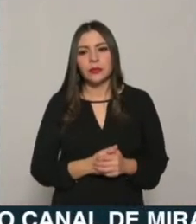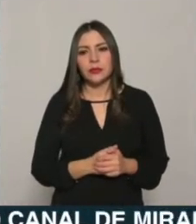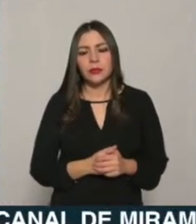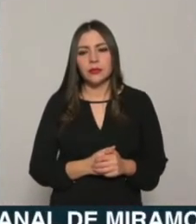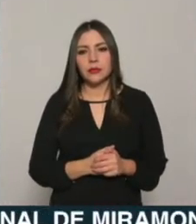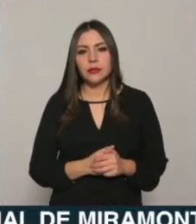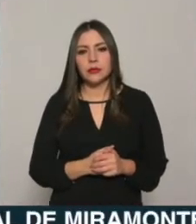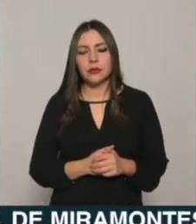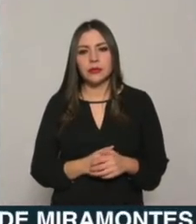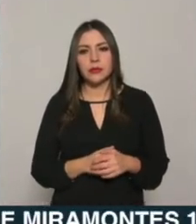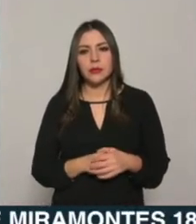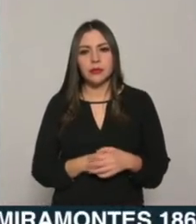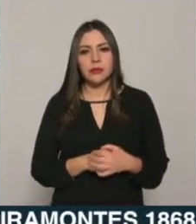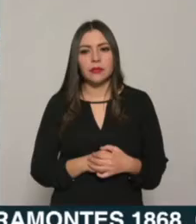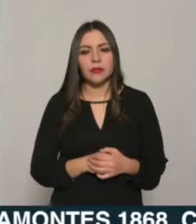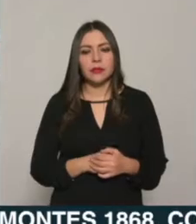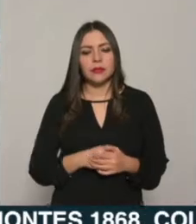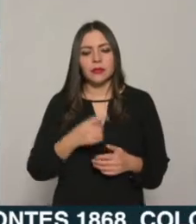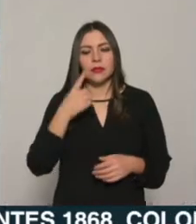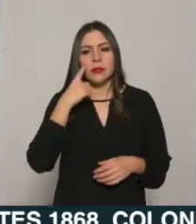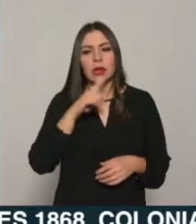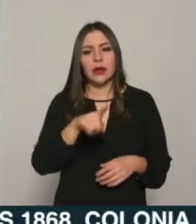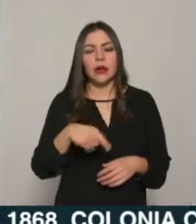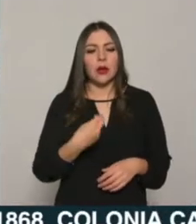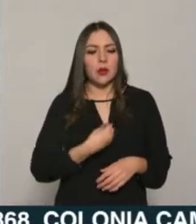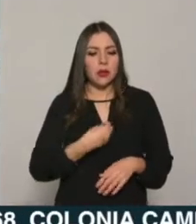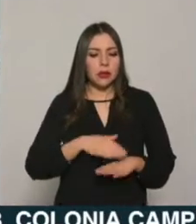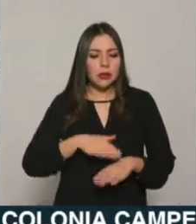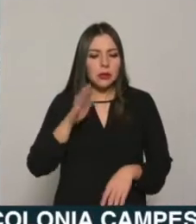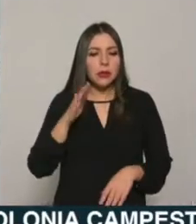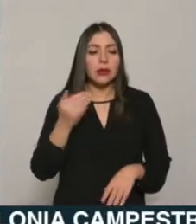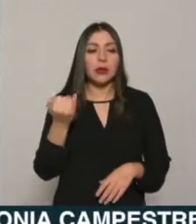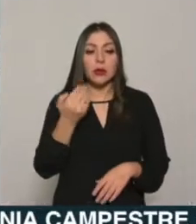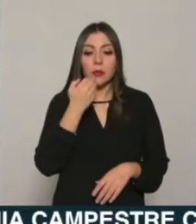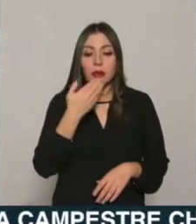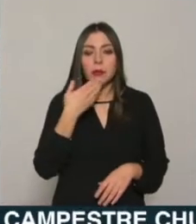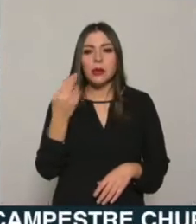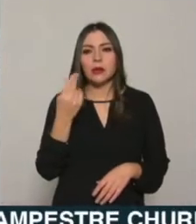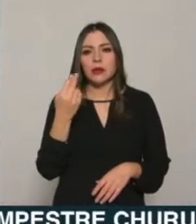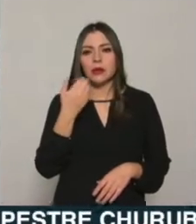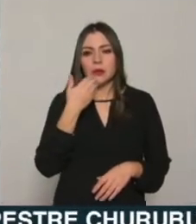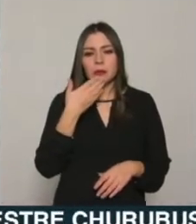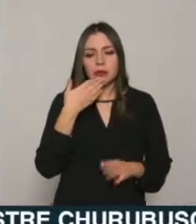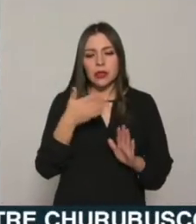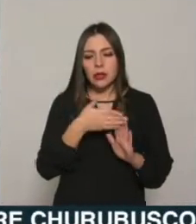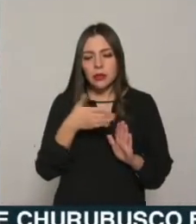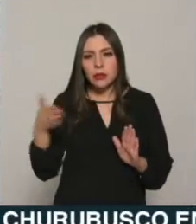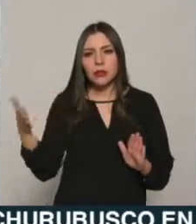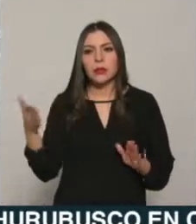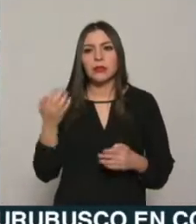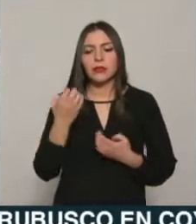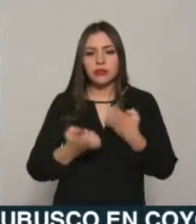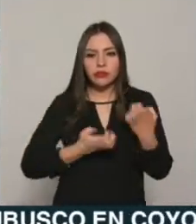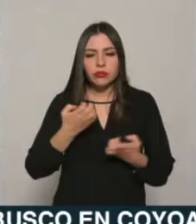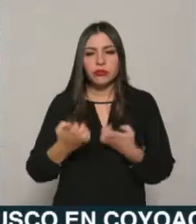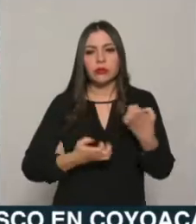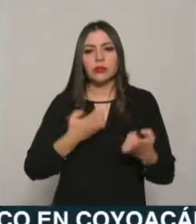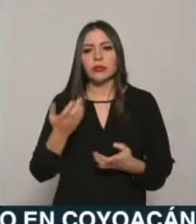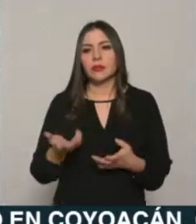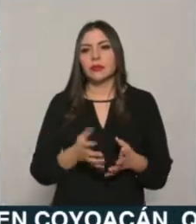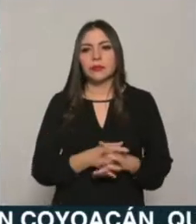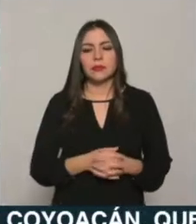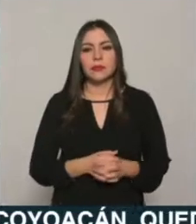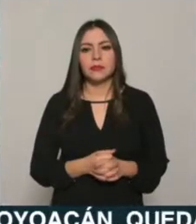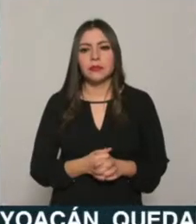Obviamente para tener un buen rendimiento influye mucho tu alimentación. Tienes que tener buena alimentación, entrenamiento,